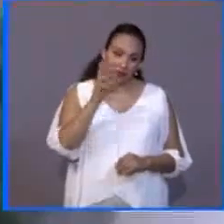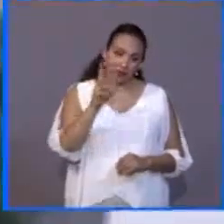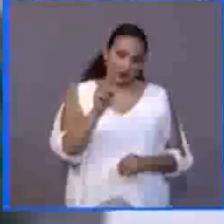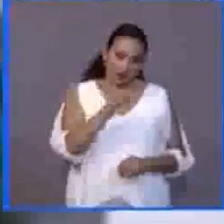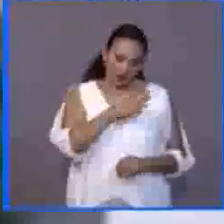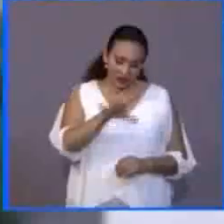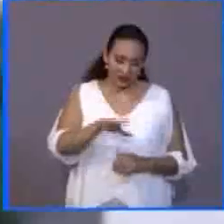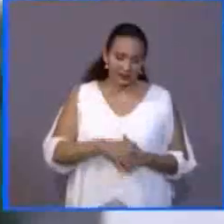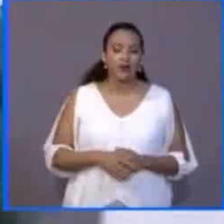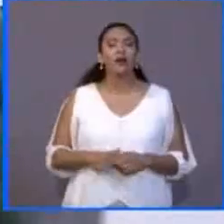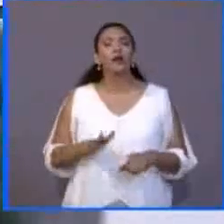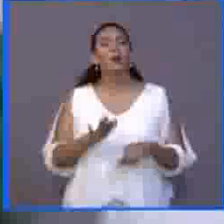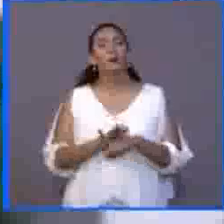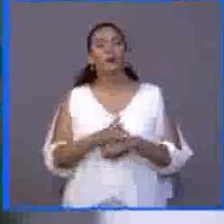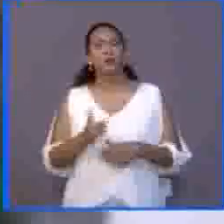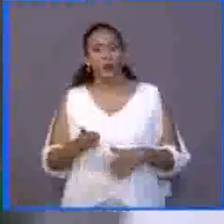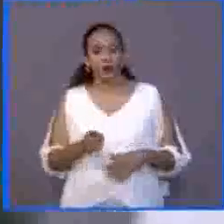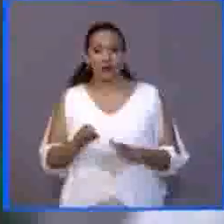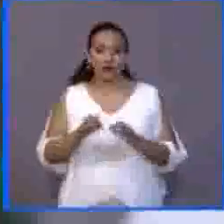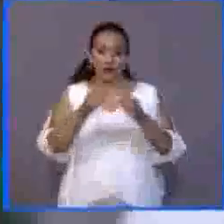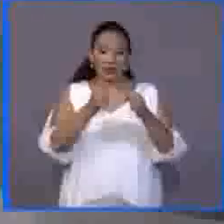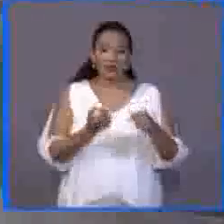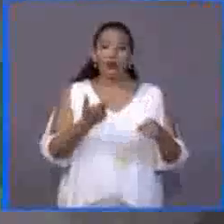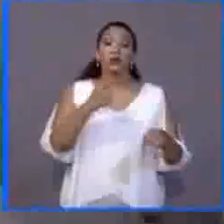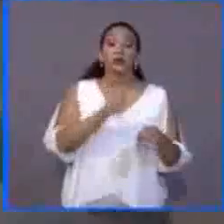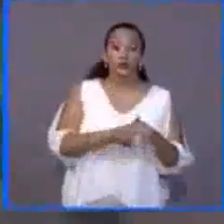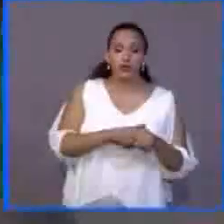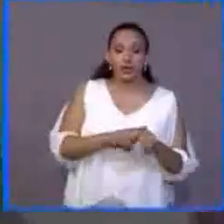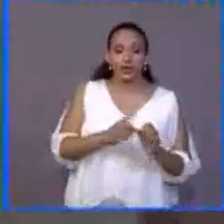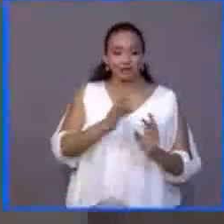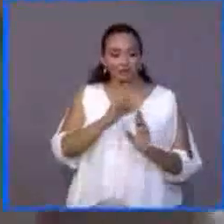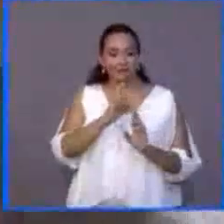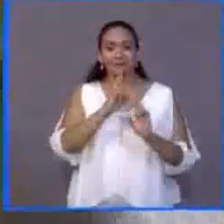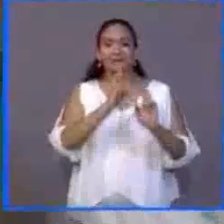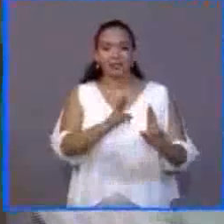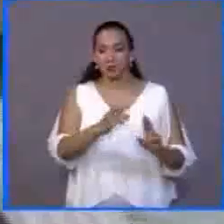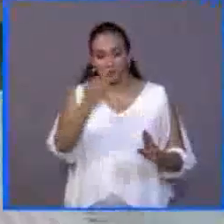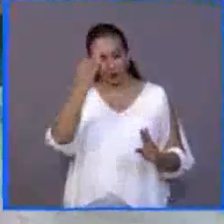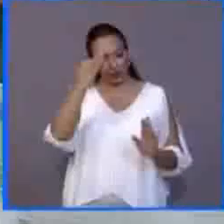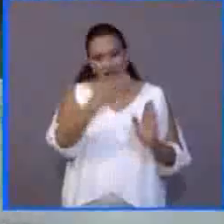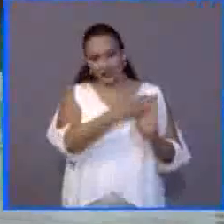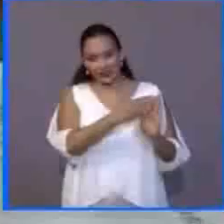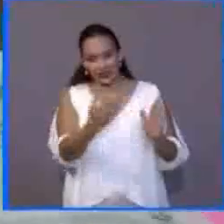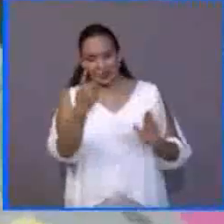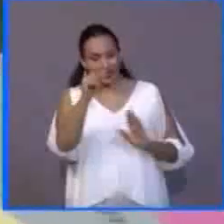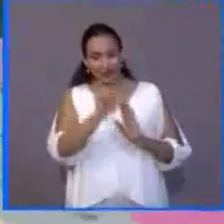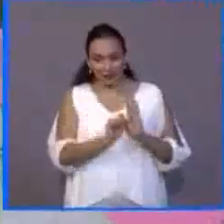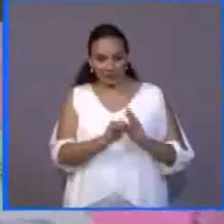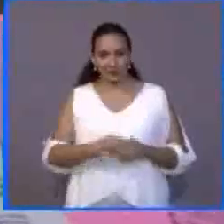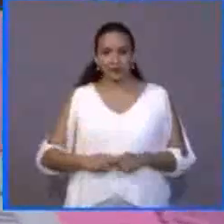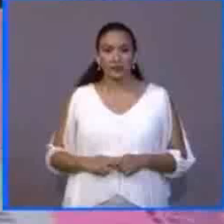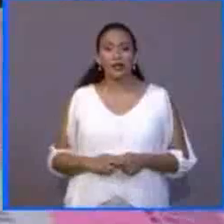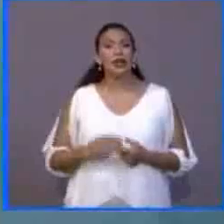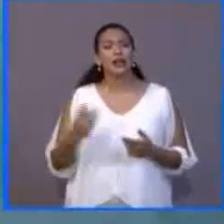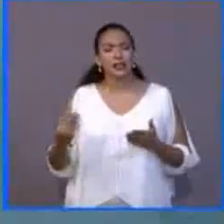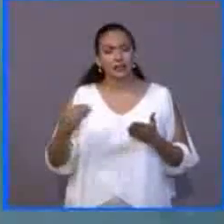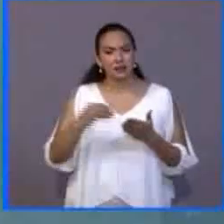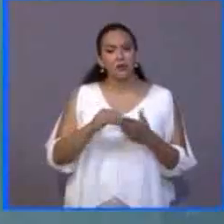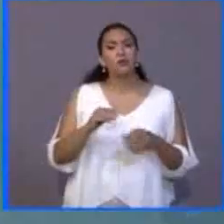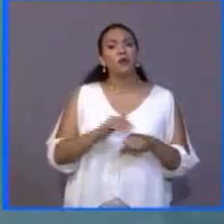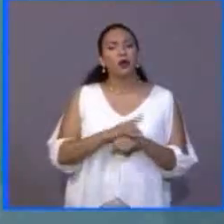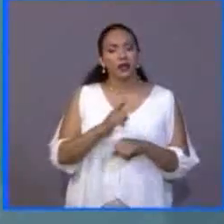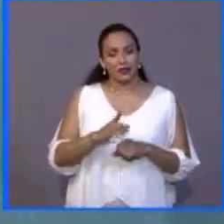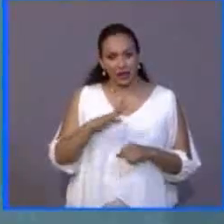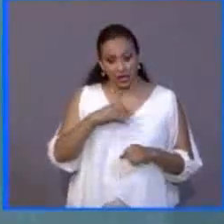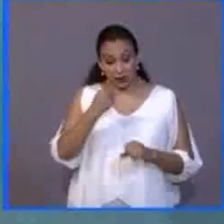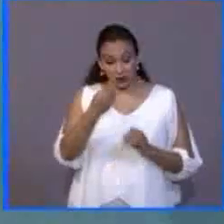solicitud correspondiente cuando el Seguro Social no dé una respuesta en el plazo razonable de 3 meses. Criterio que se desprende de